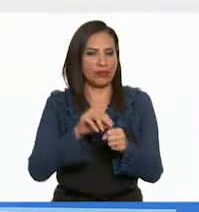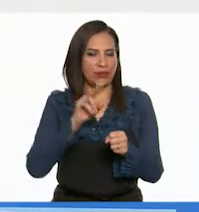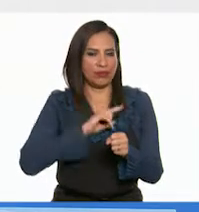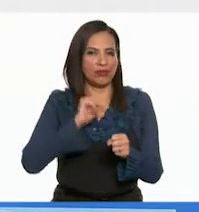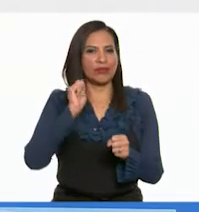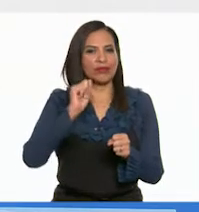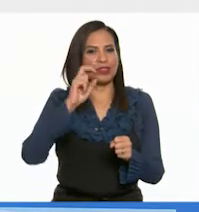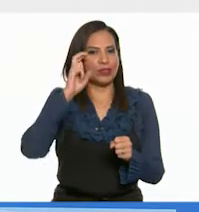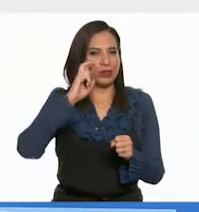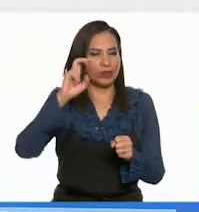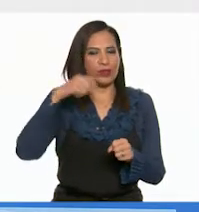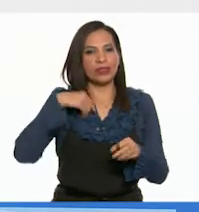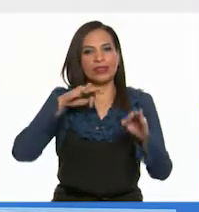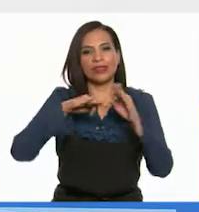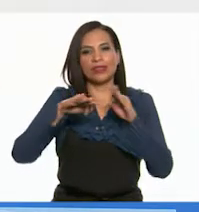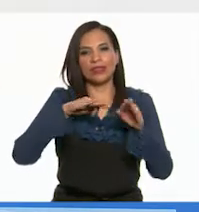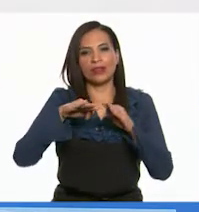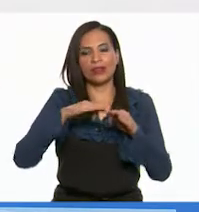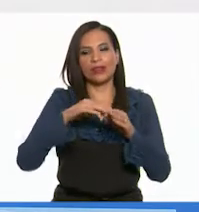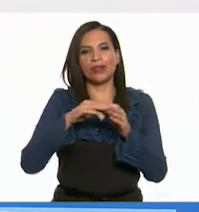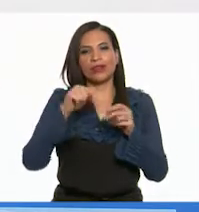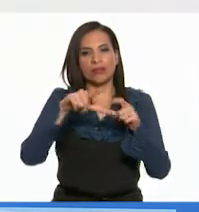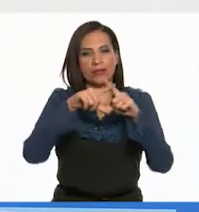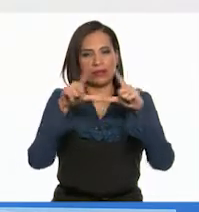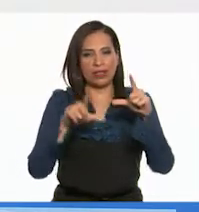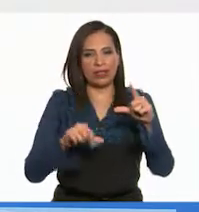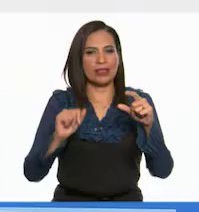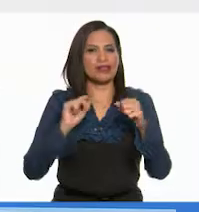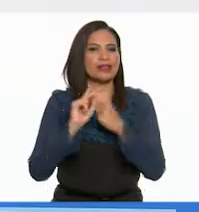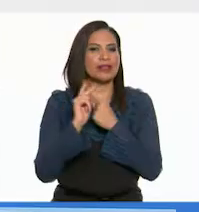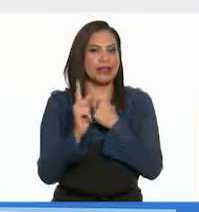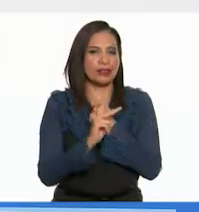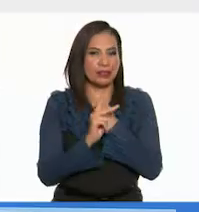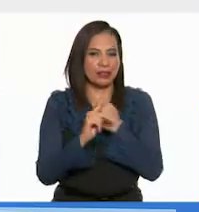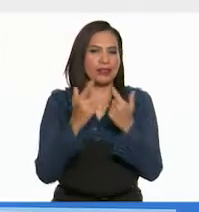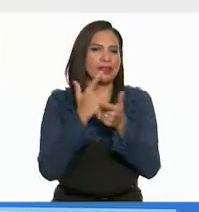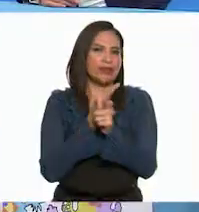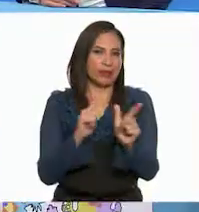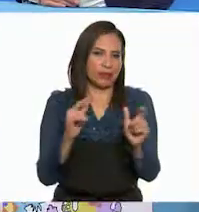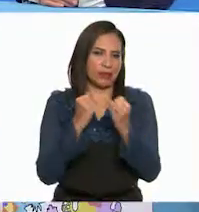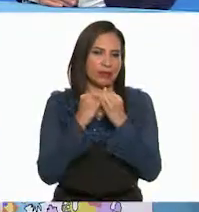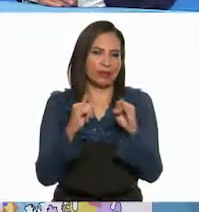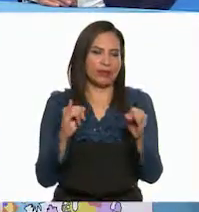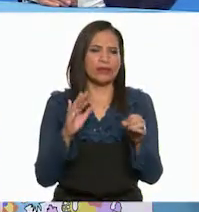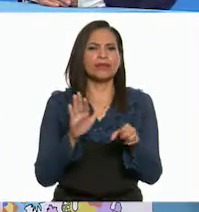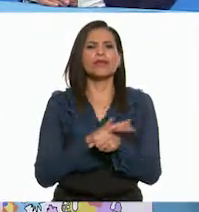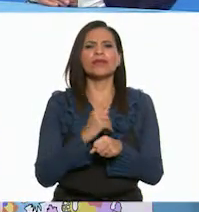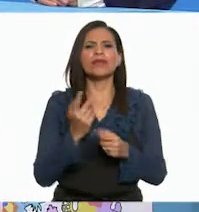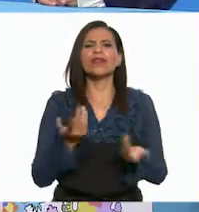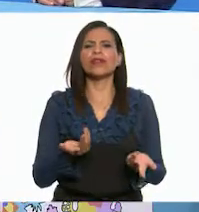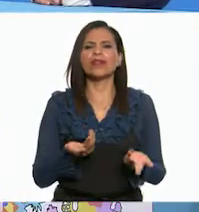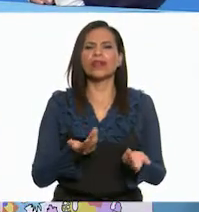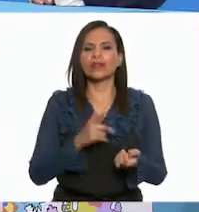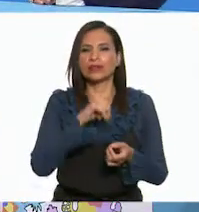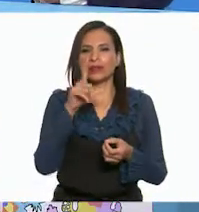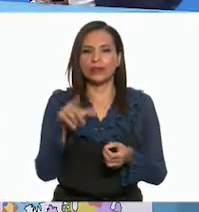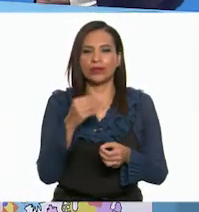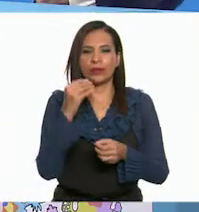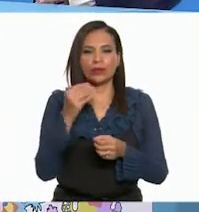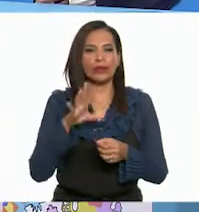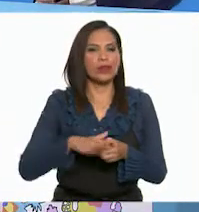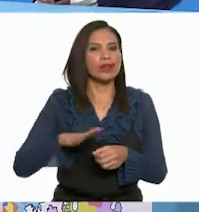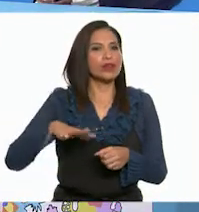sueño y mi trabajo de una nación libre e independiente. ¿Cómo por? Digo, después de